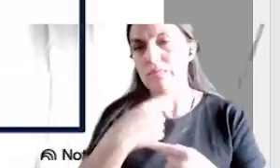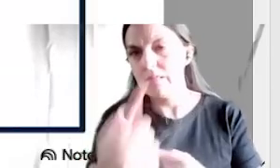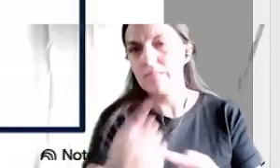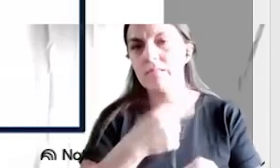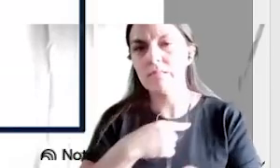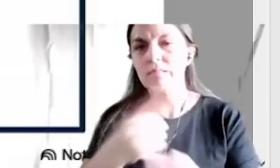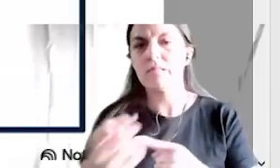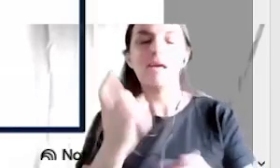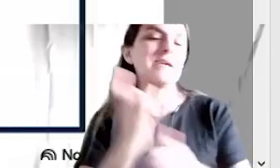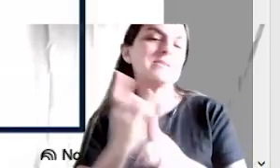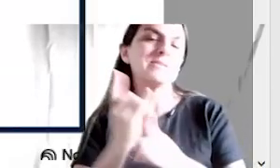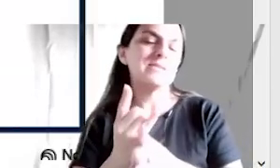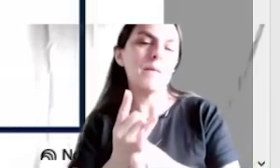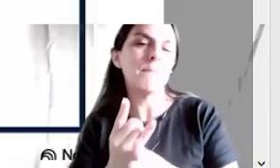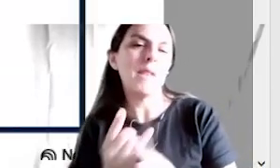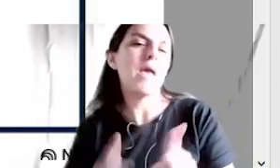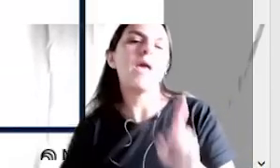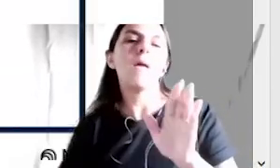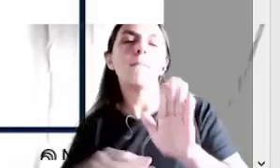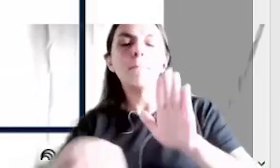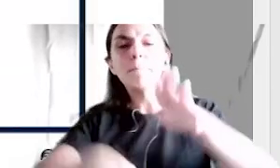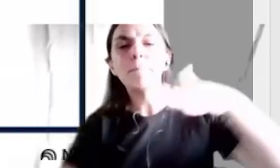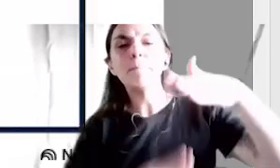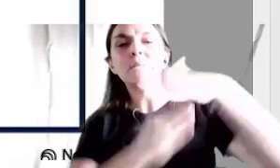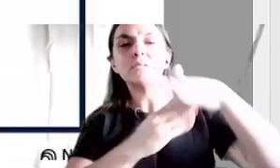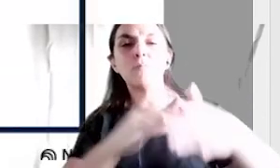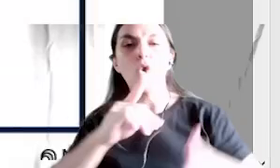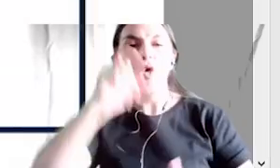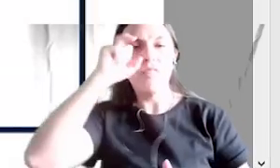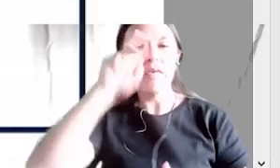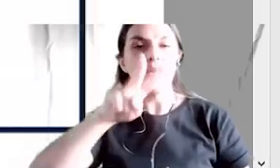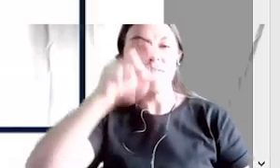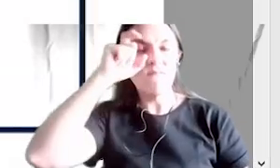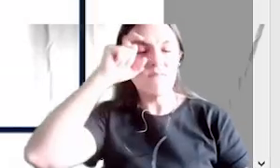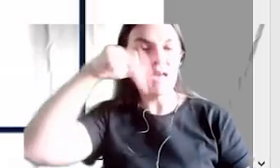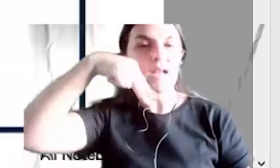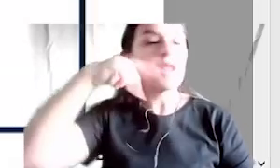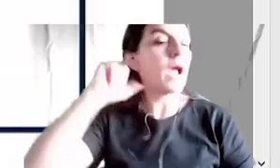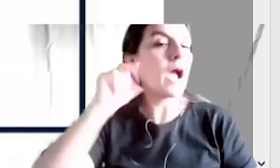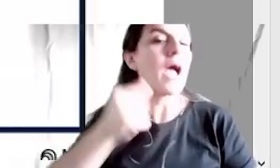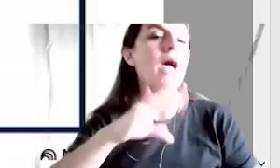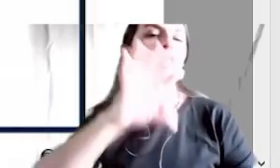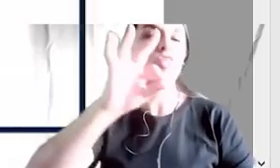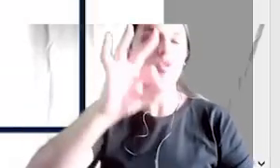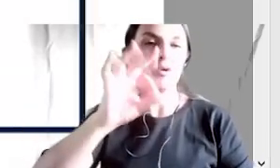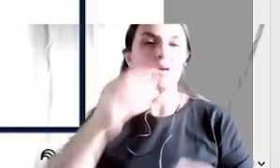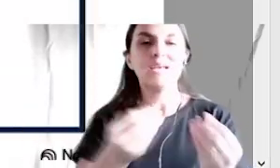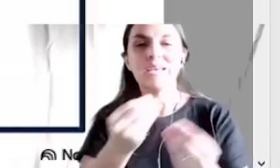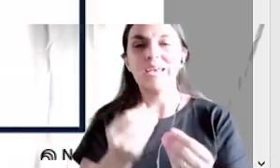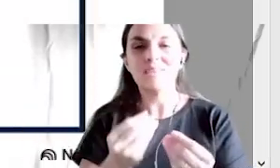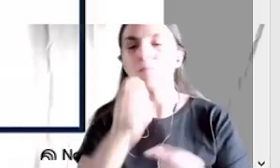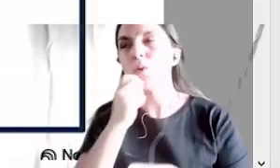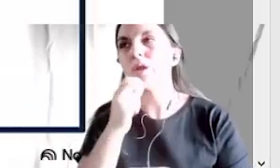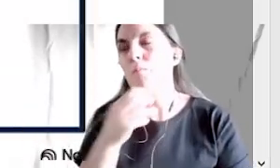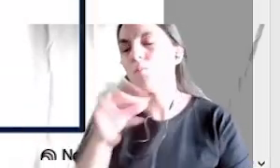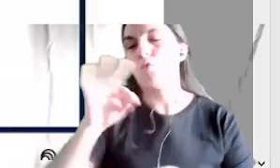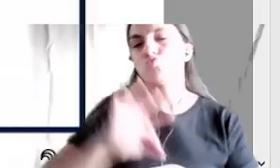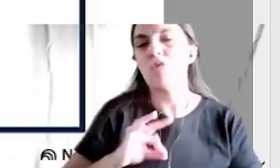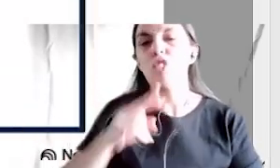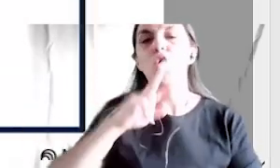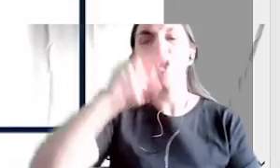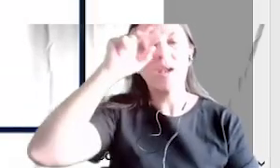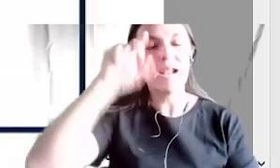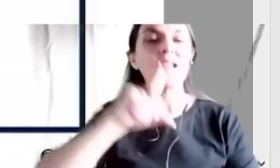por el principio de devengado. Ahí tenemos a las rentas de la primera categoría, que son las denominadas rentas de suelo, y vamos a dar 3 ejemplos, como por